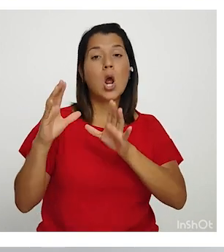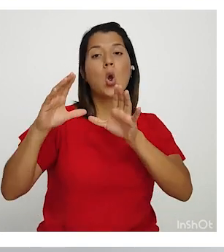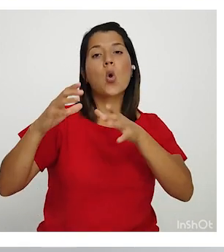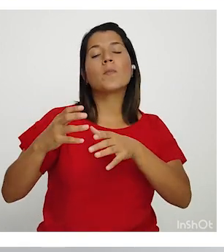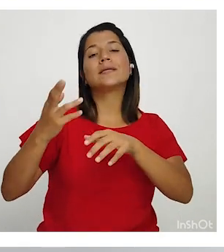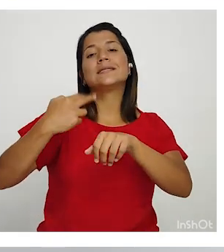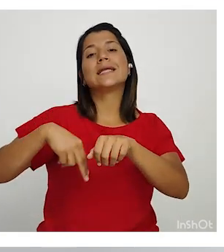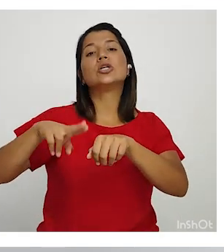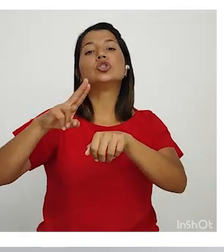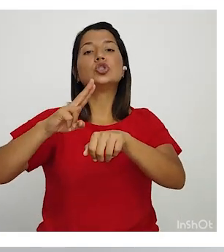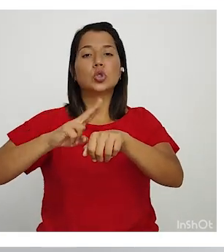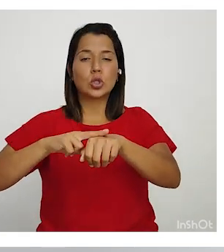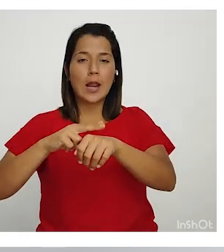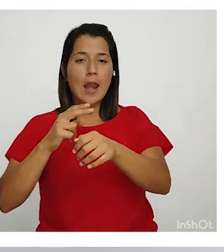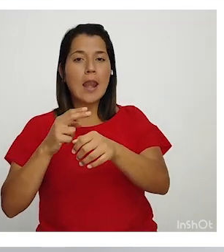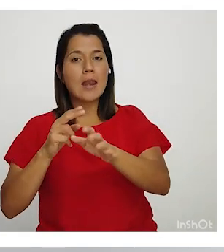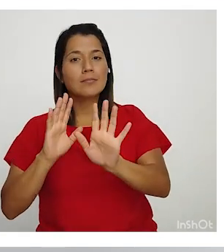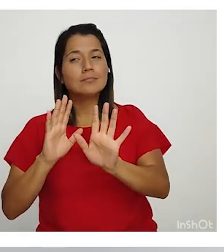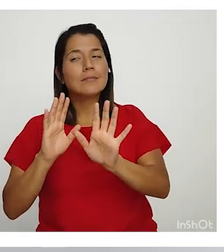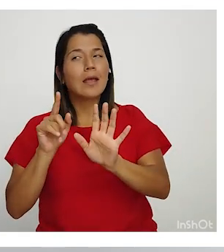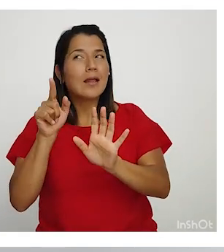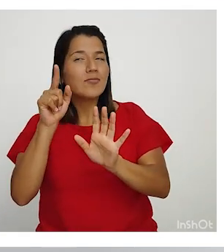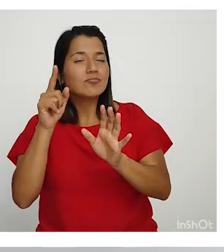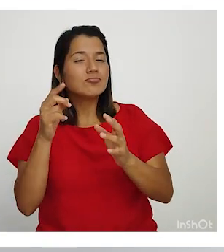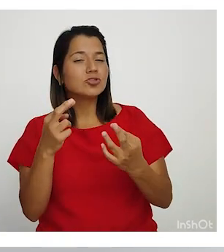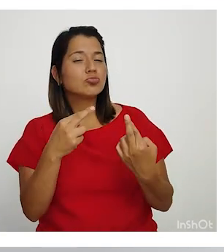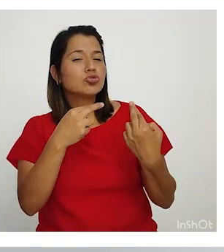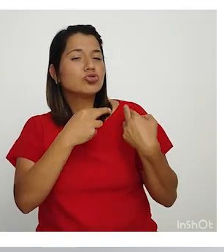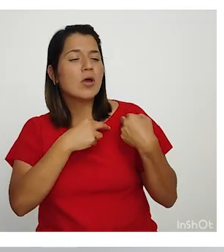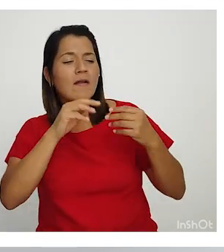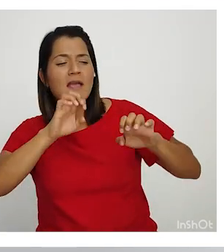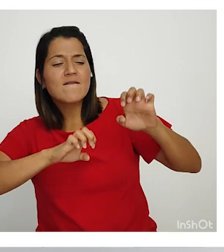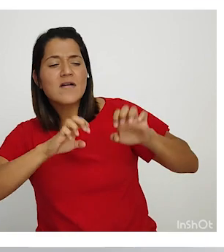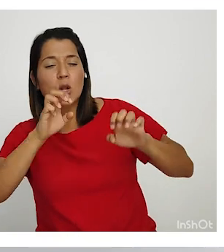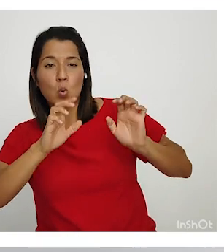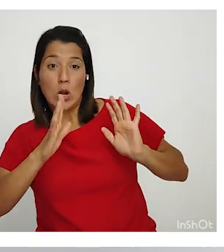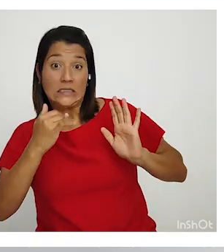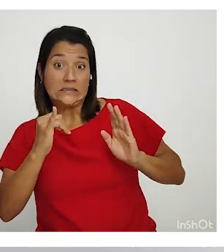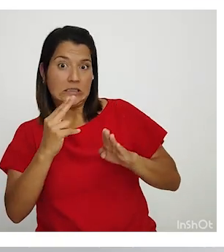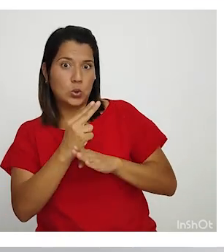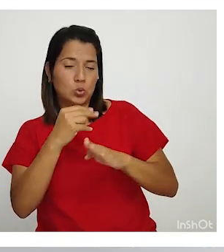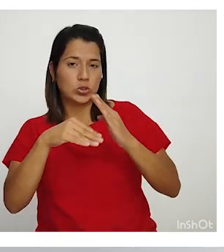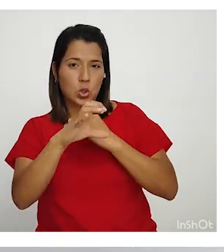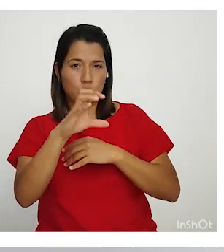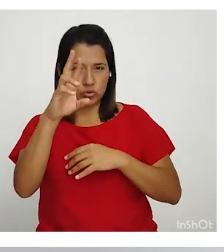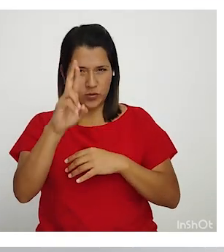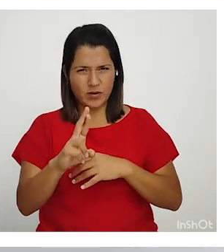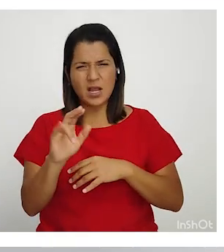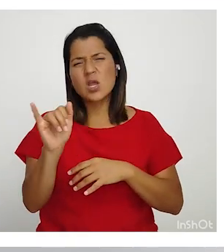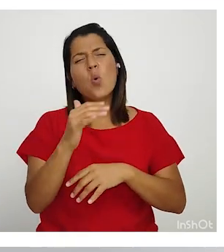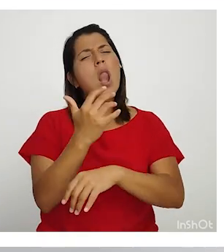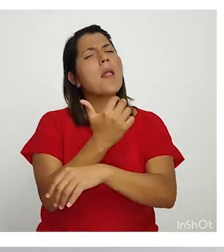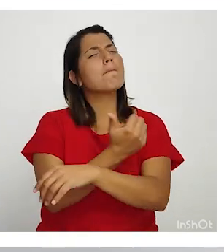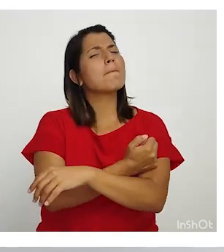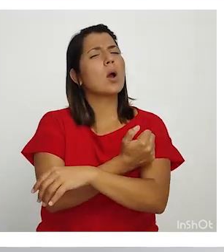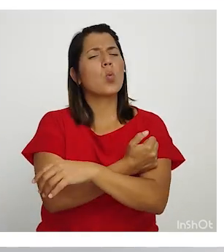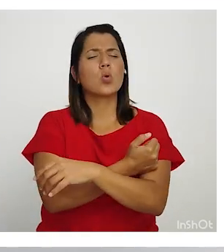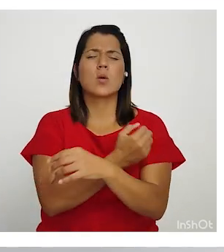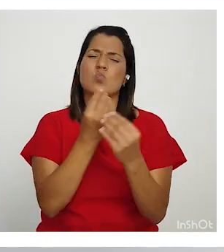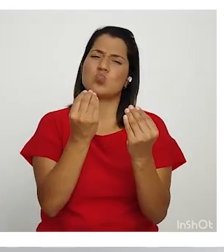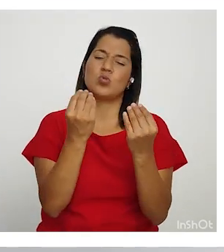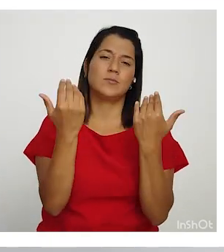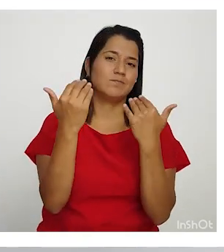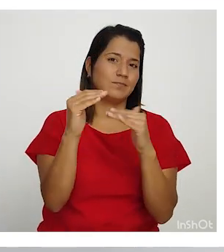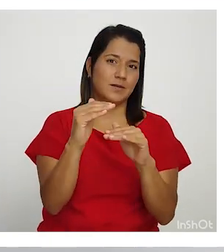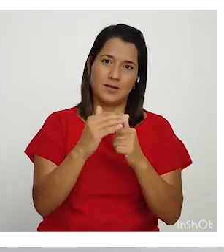valorar la situación y la necesidad en nuestro país. También son vacunas muy limitadas, ¿verdad? No son para toda la